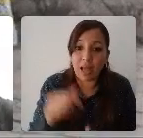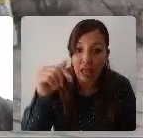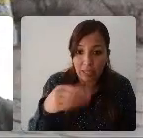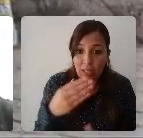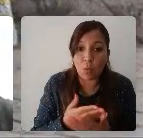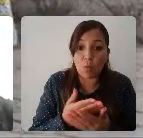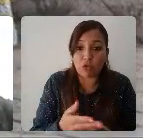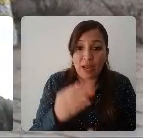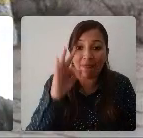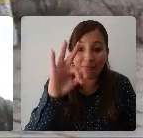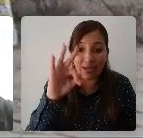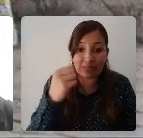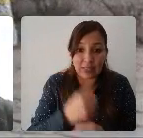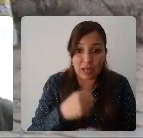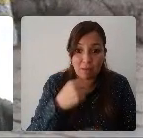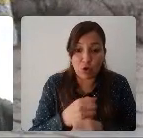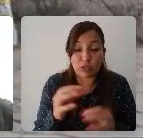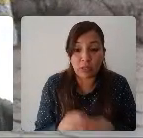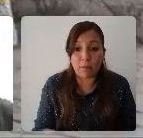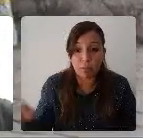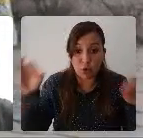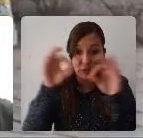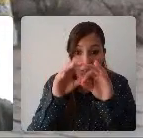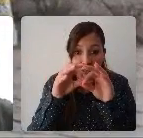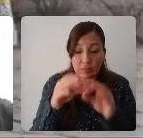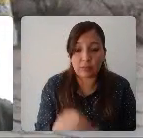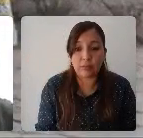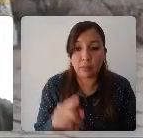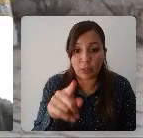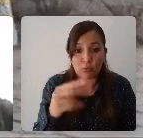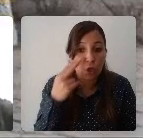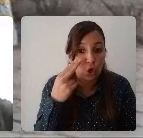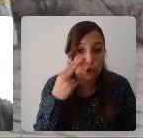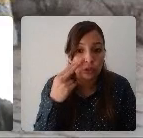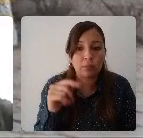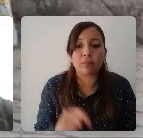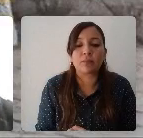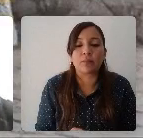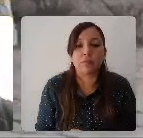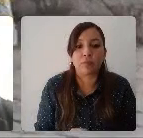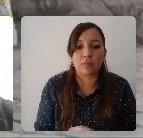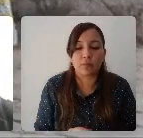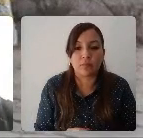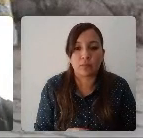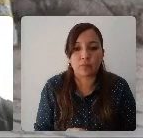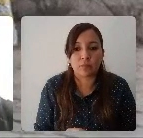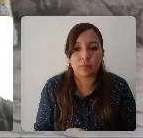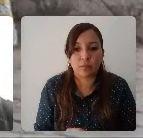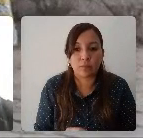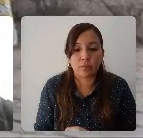emprendimientos muy interesantes. Voy a centrarme en dos que son también